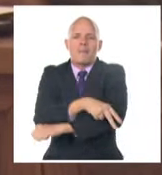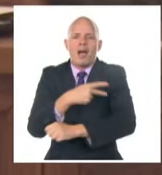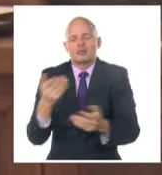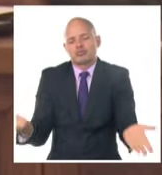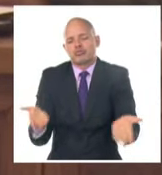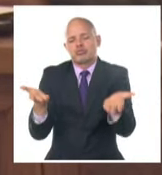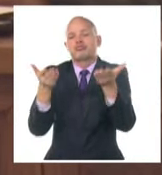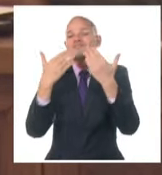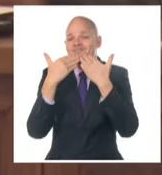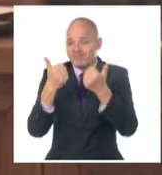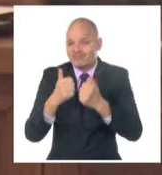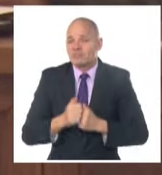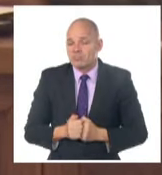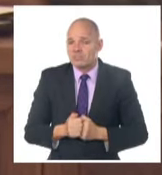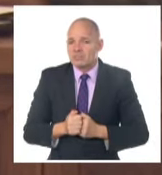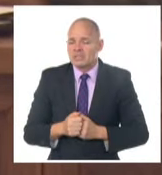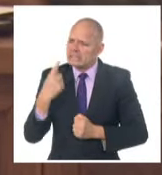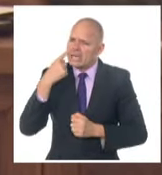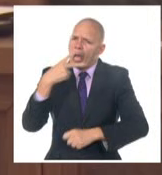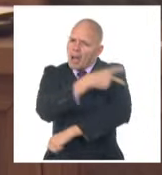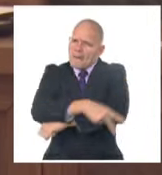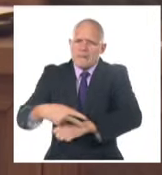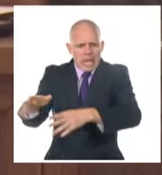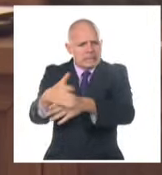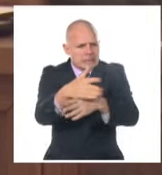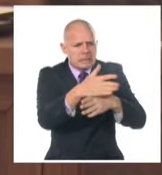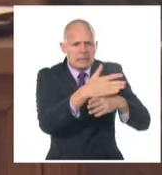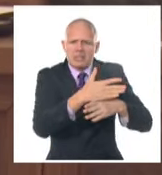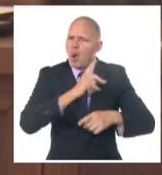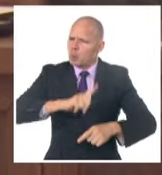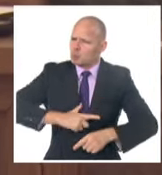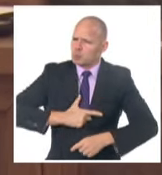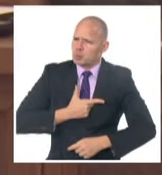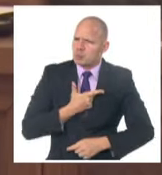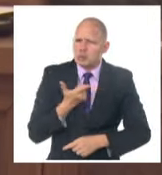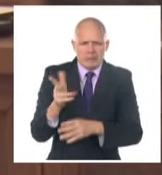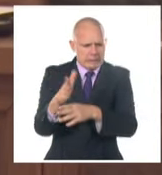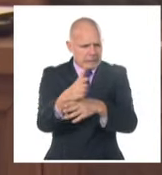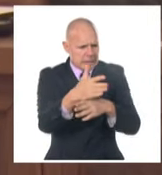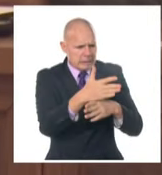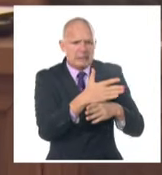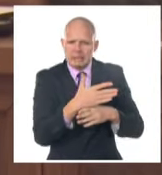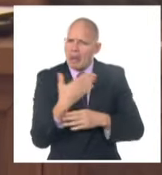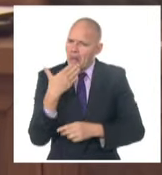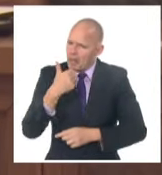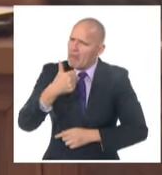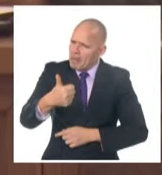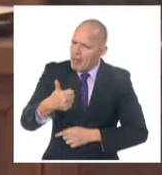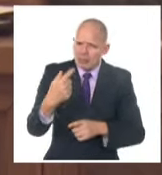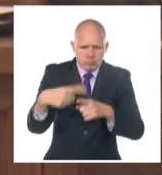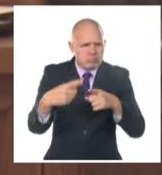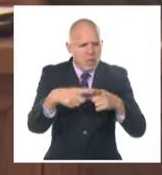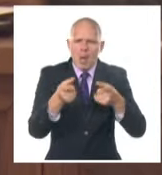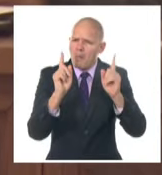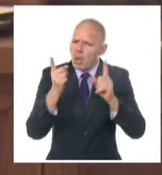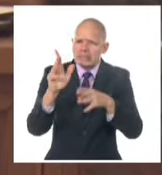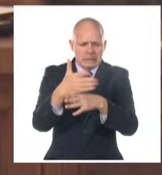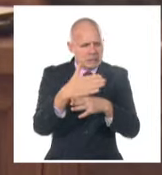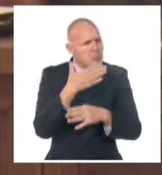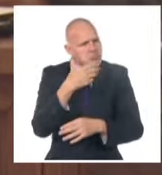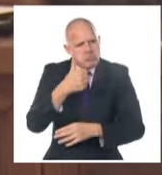distingue es nuestra fortaleza. Nos permite encontrar consenso entre los diversos puntos de